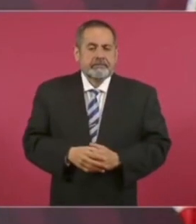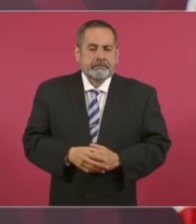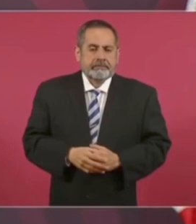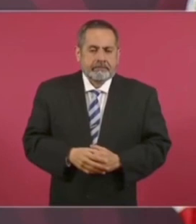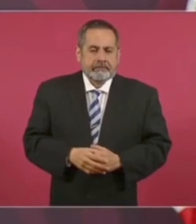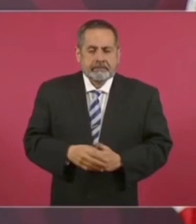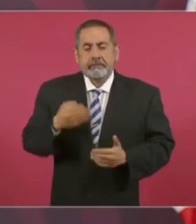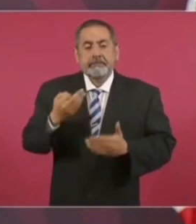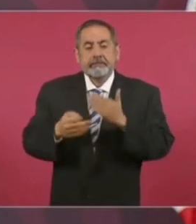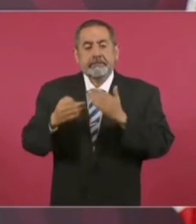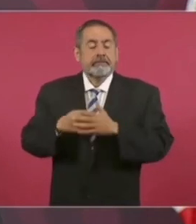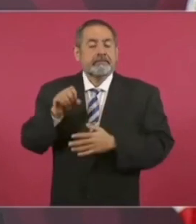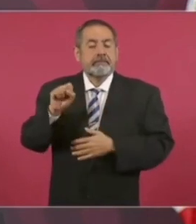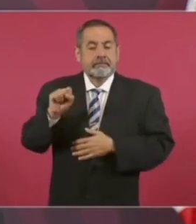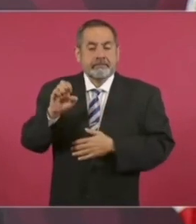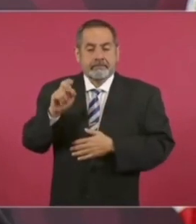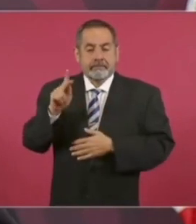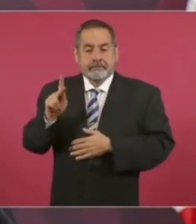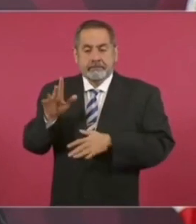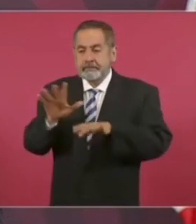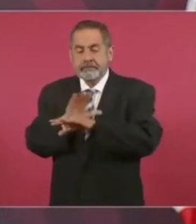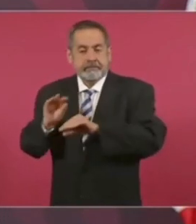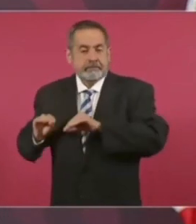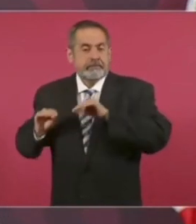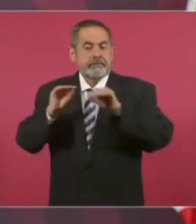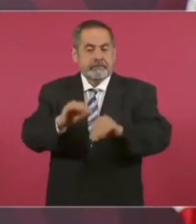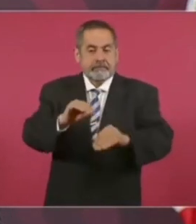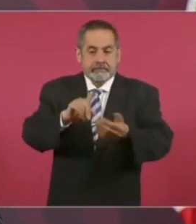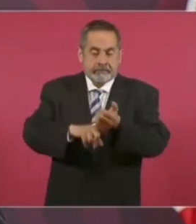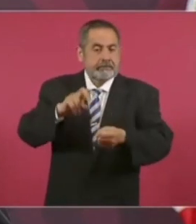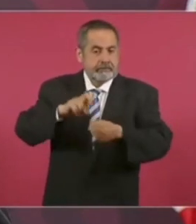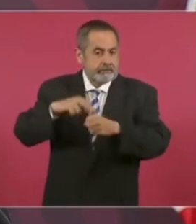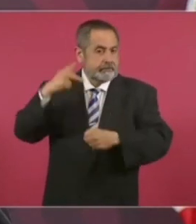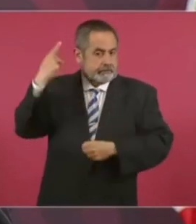la Secretaría de Educación Pública queremos que esté en Puebla